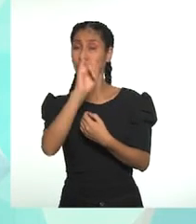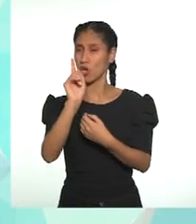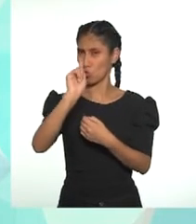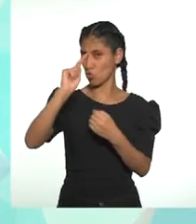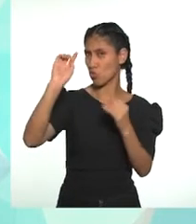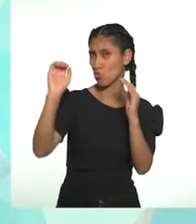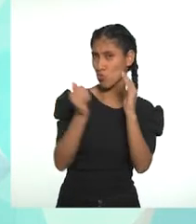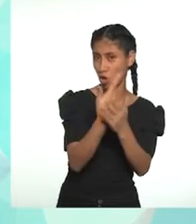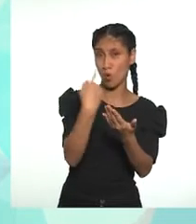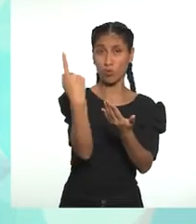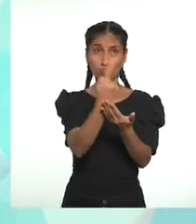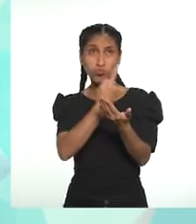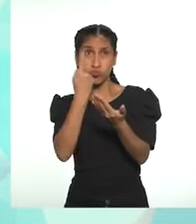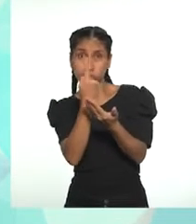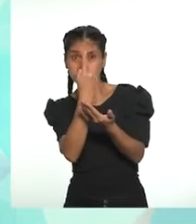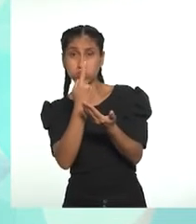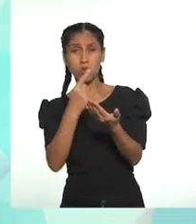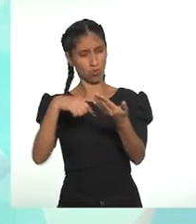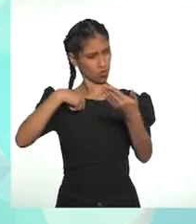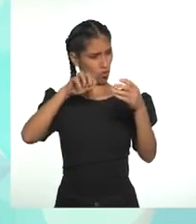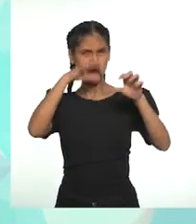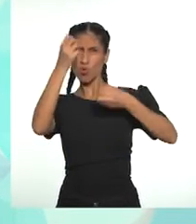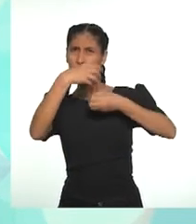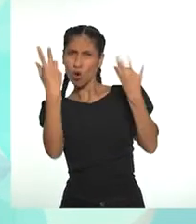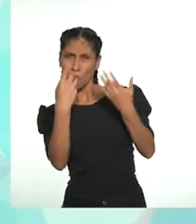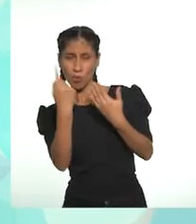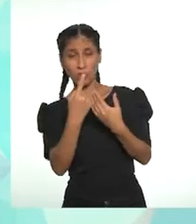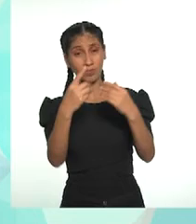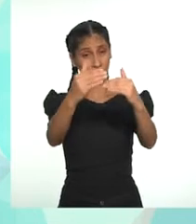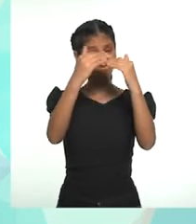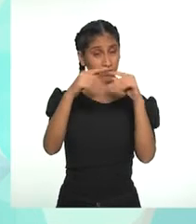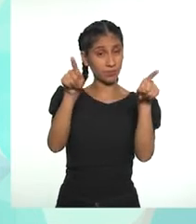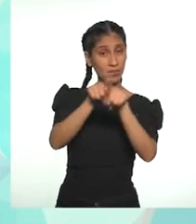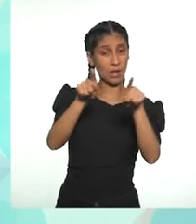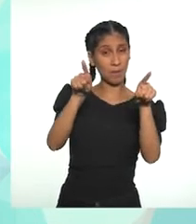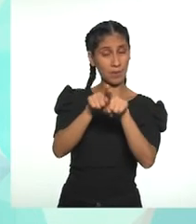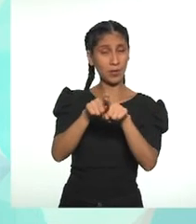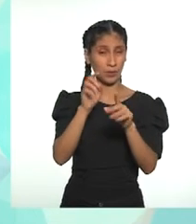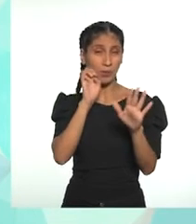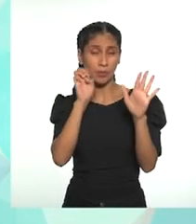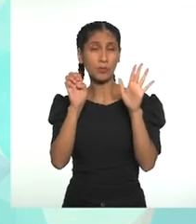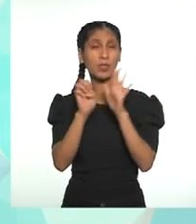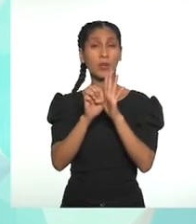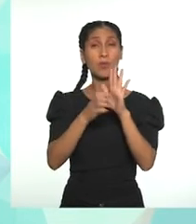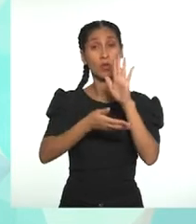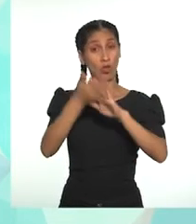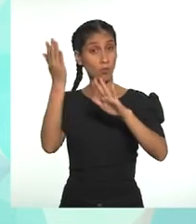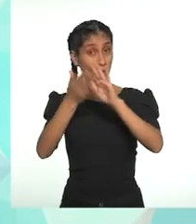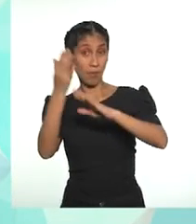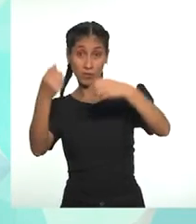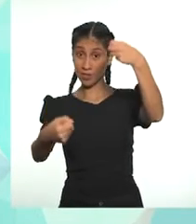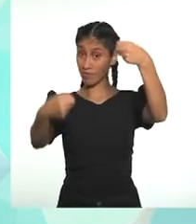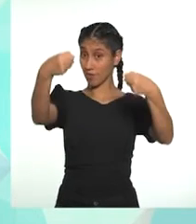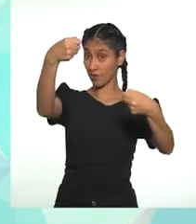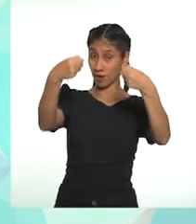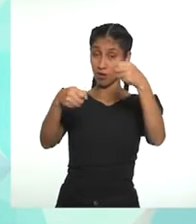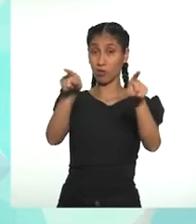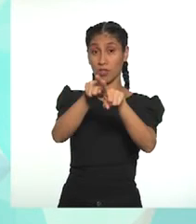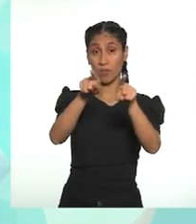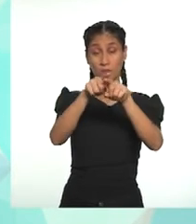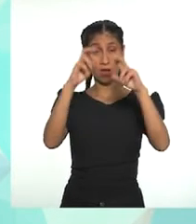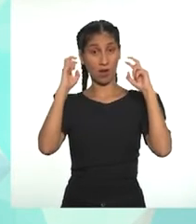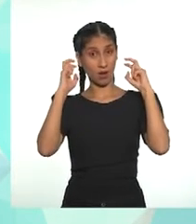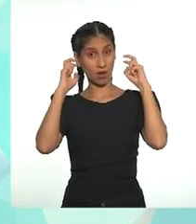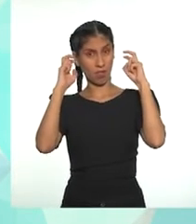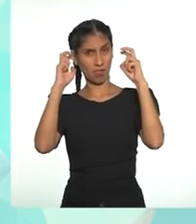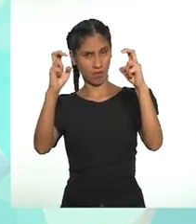y leemos la guía de uso. En nuestra vida cotidiana interactuamos con diversos textos instructivos, como cuando vamos al bus y en la entrada